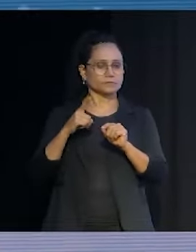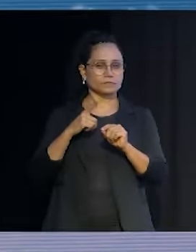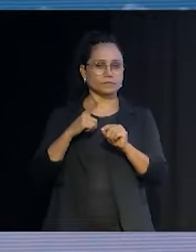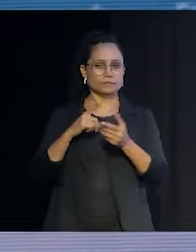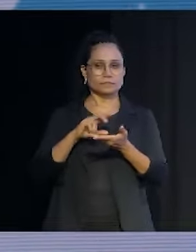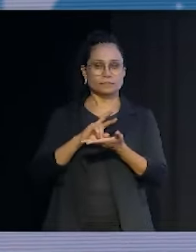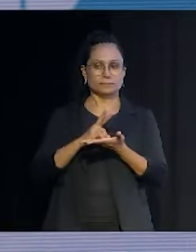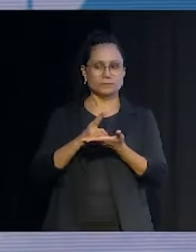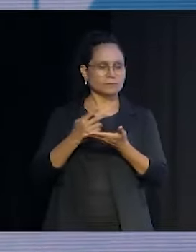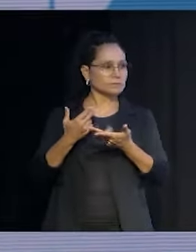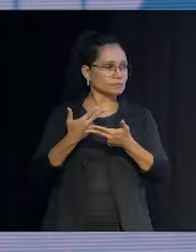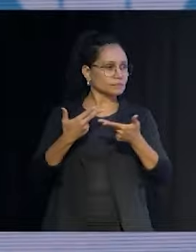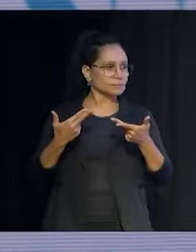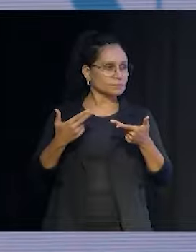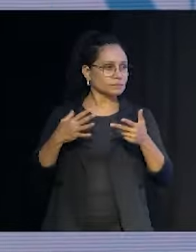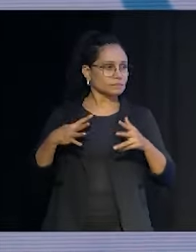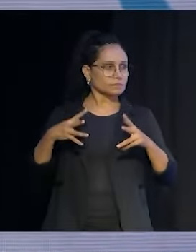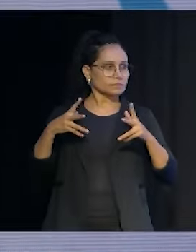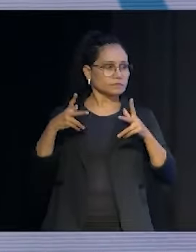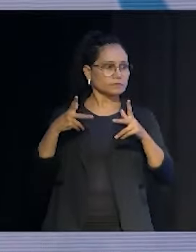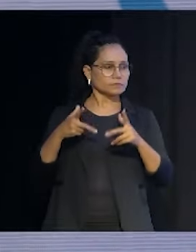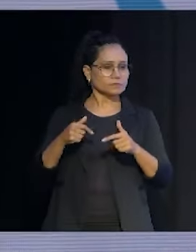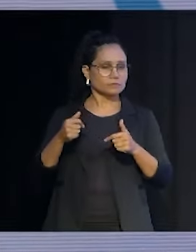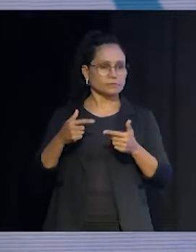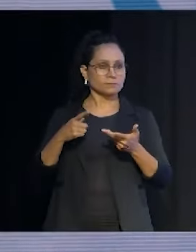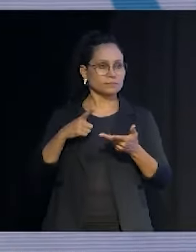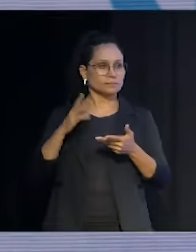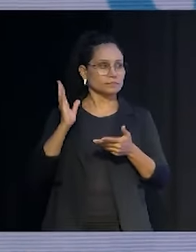con Blairo, tantos que aquí conozco.